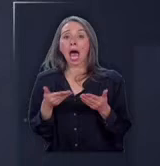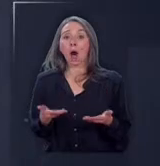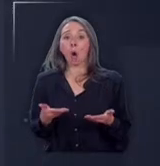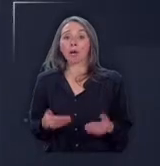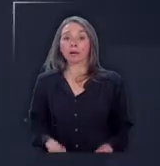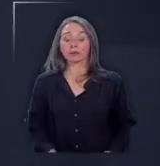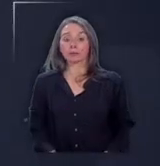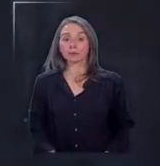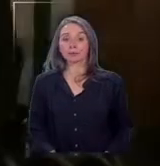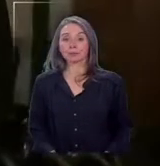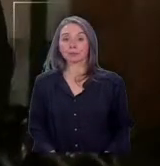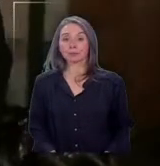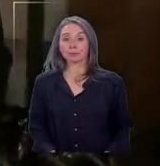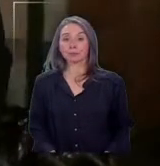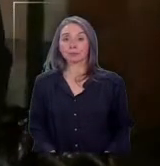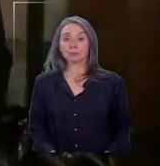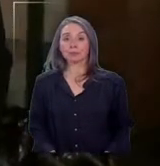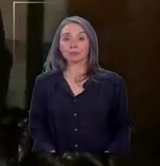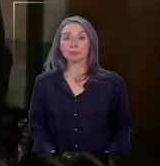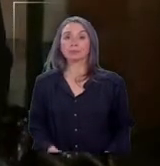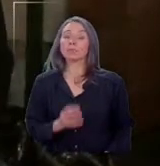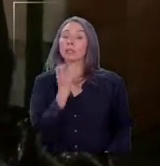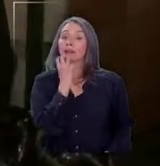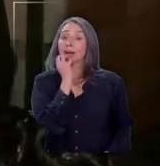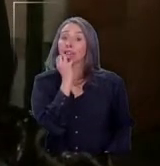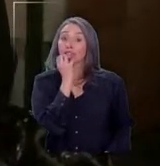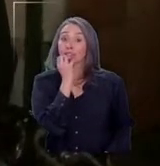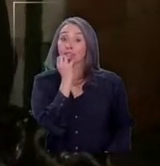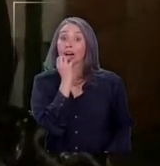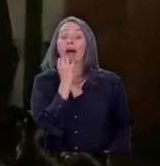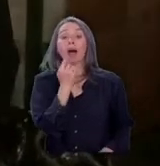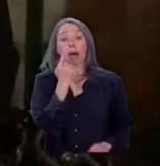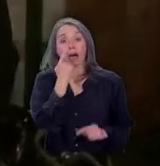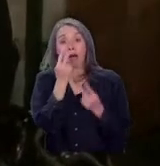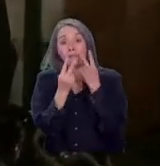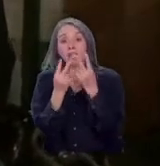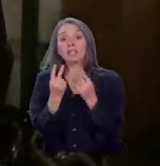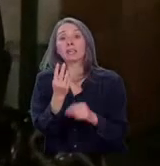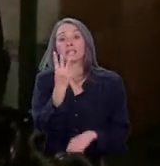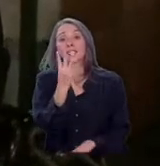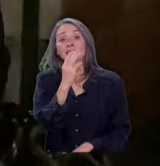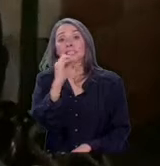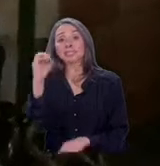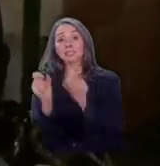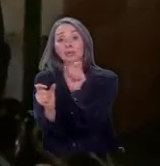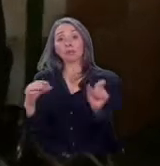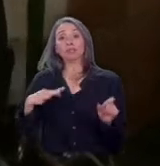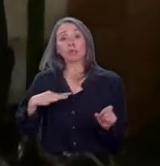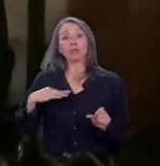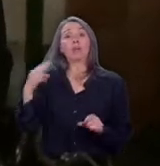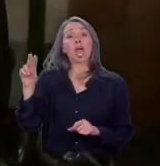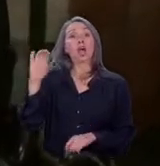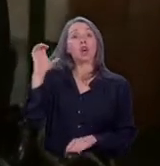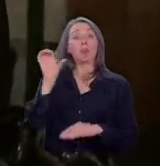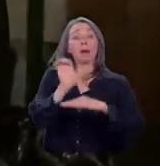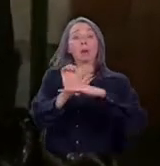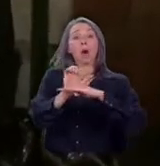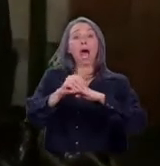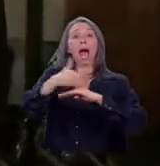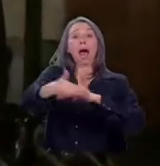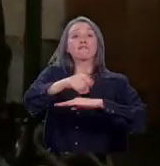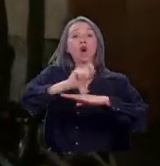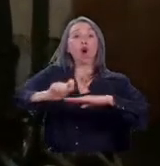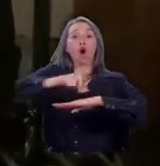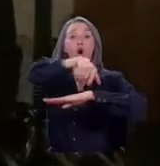ahora buenas fagasta veamos qué está pasando a esta hora con los cerca de 300 ciudadanos colombianos y Ecuatorianos que están acampando fuera de sus